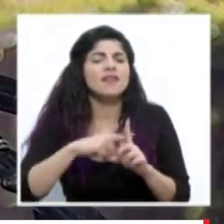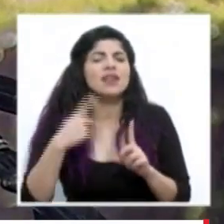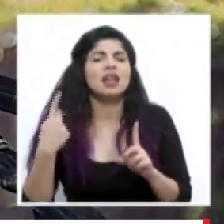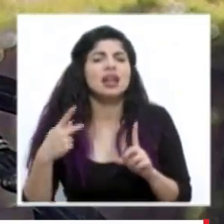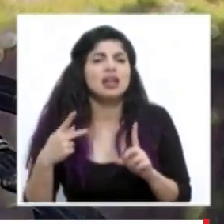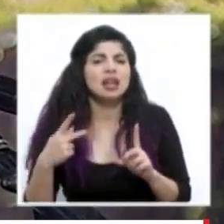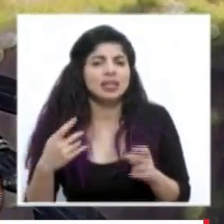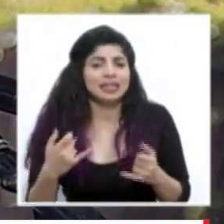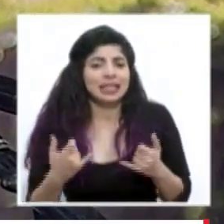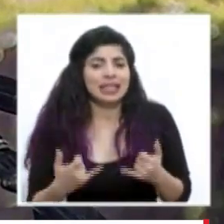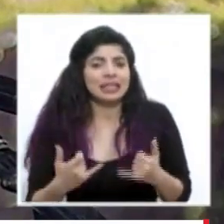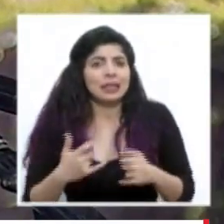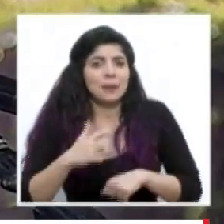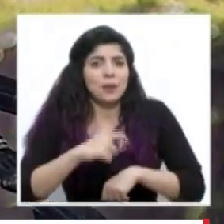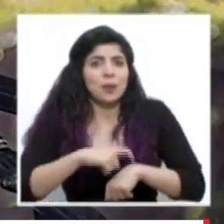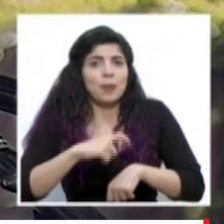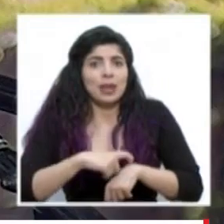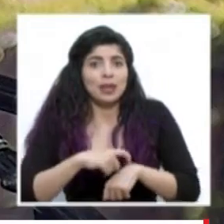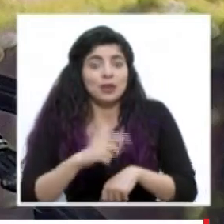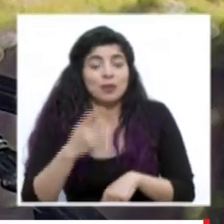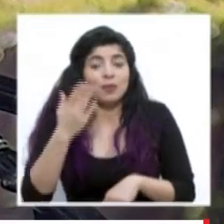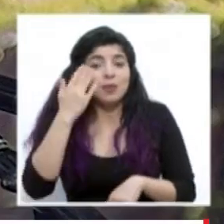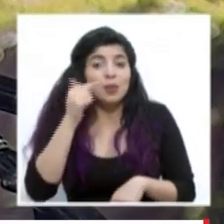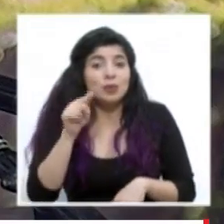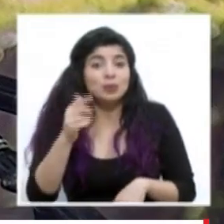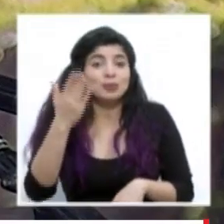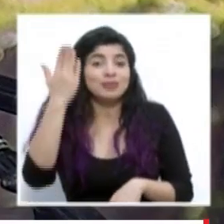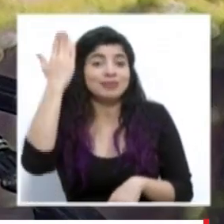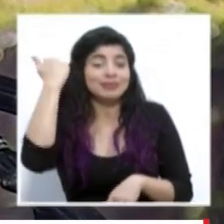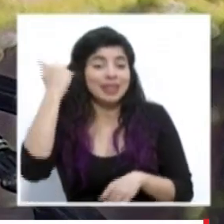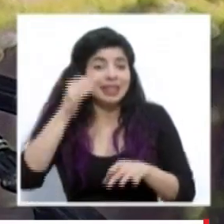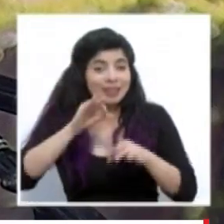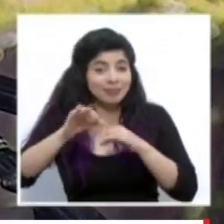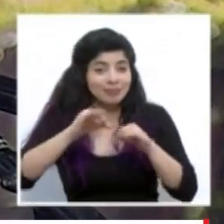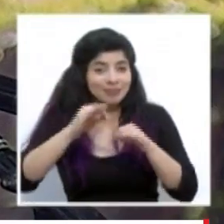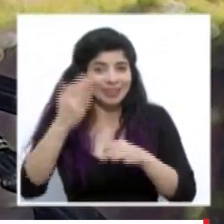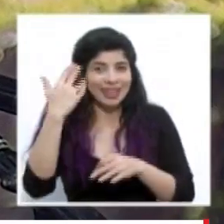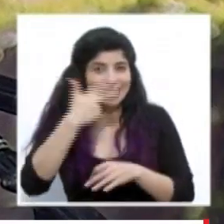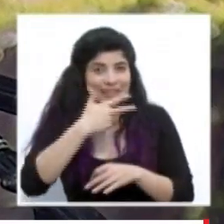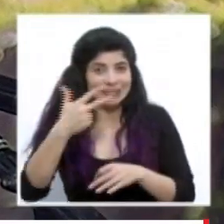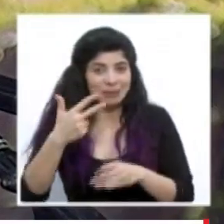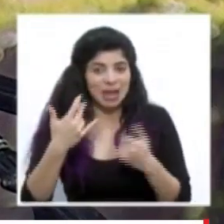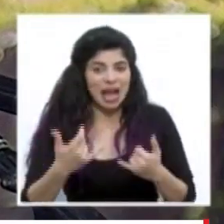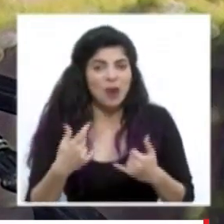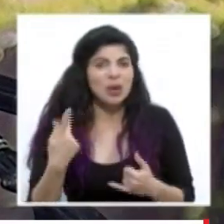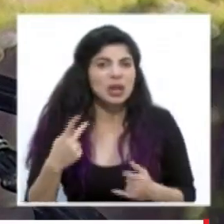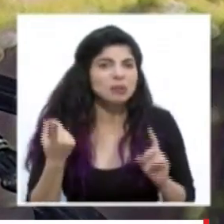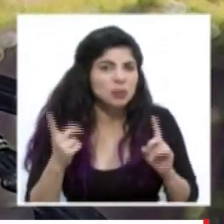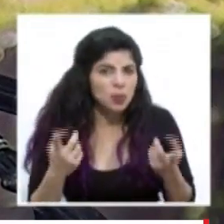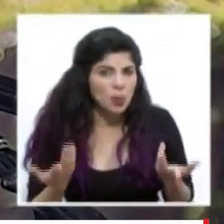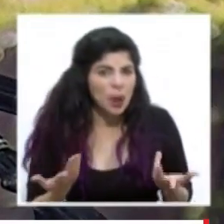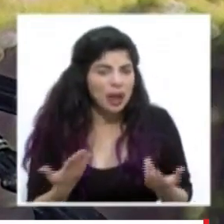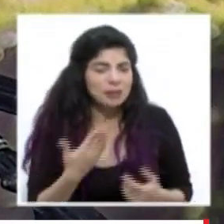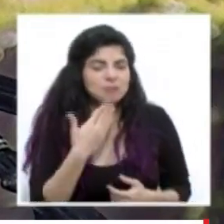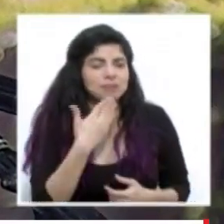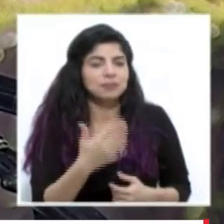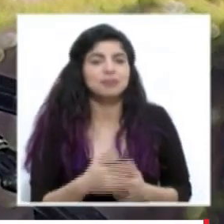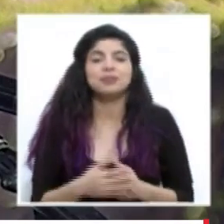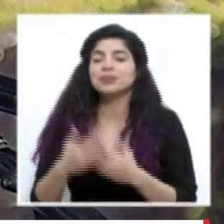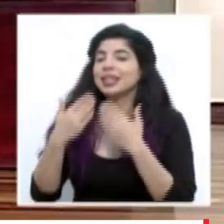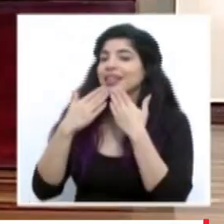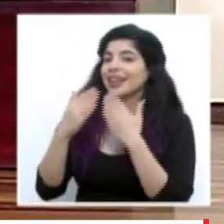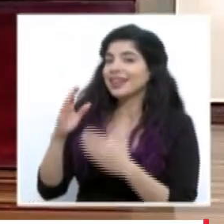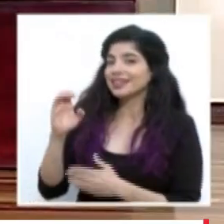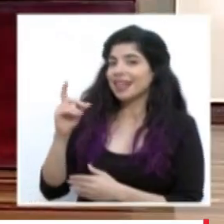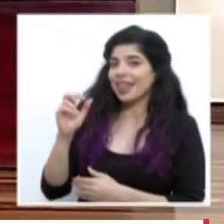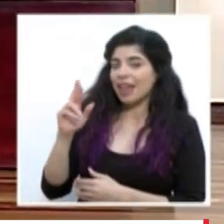riesgo a estas alturas desde lo que usted había anunciado hace 3 semanas? Eso sería. Muchas gracias a